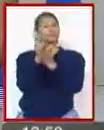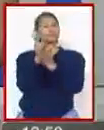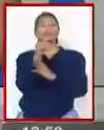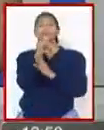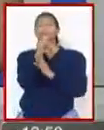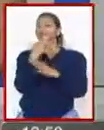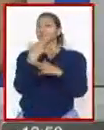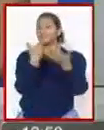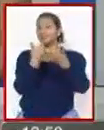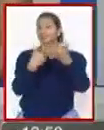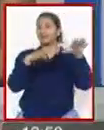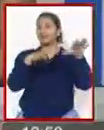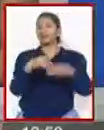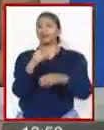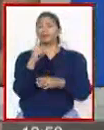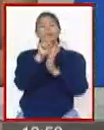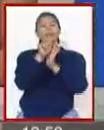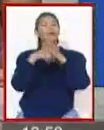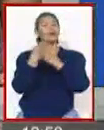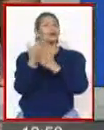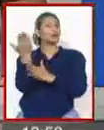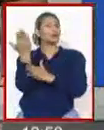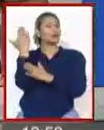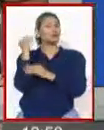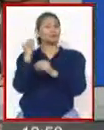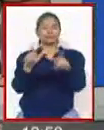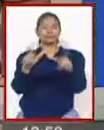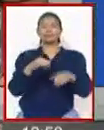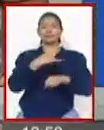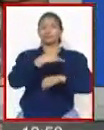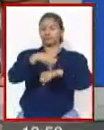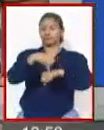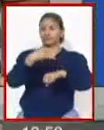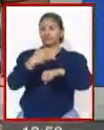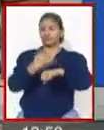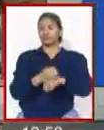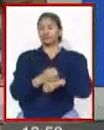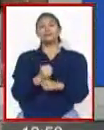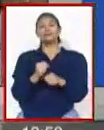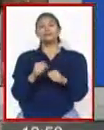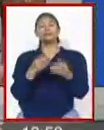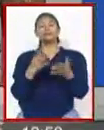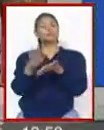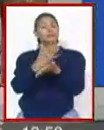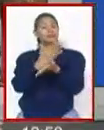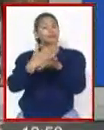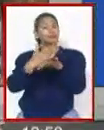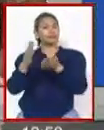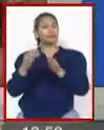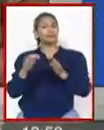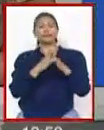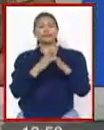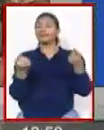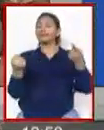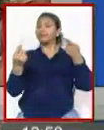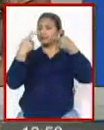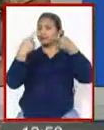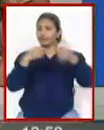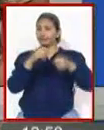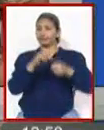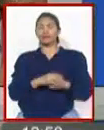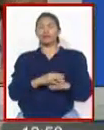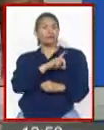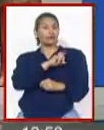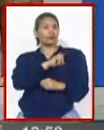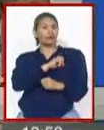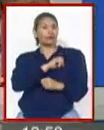Exclusivas de lo que sucedió hace unas horas atrás en la zona de la Pampa de la isla, en este desalojo y también enfrentamientos entre